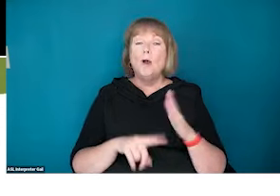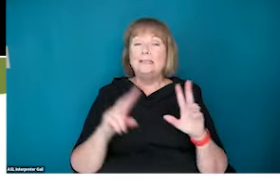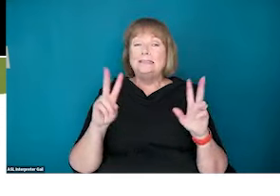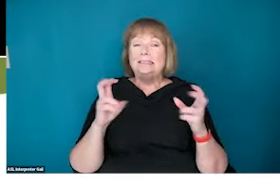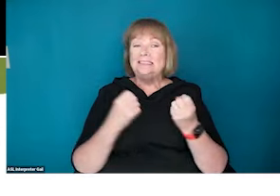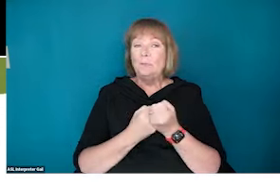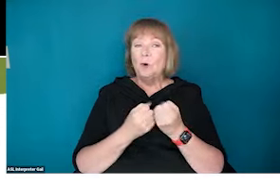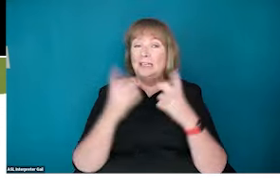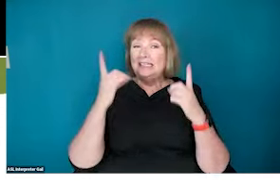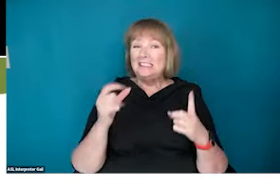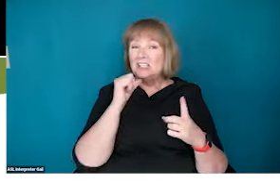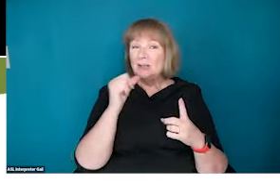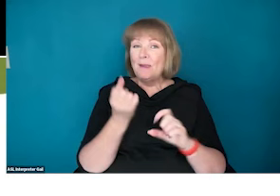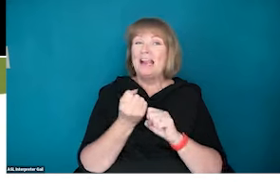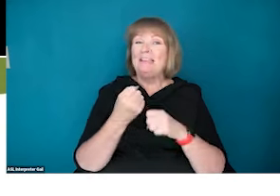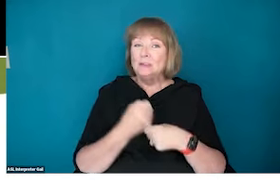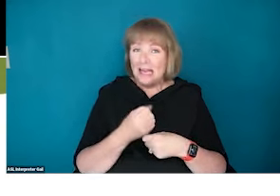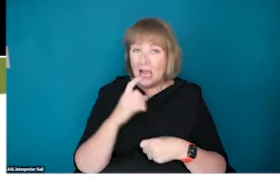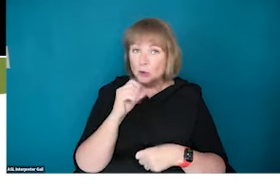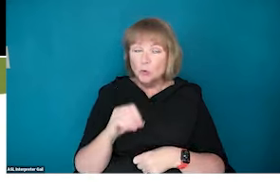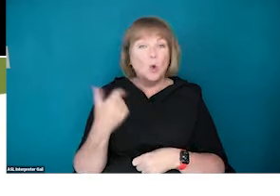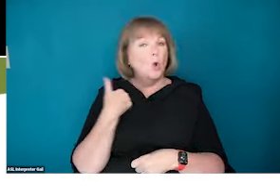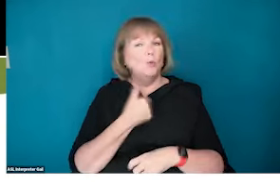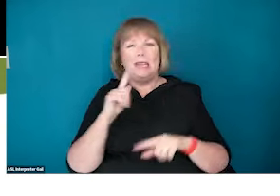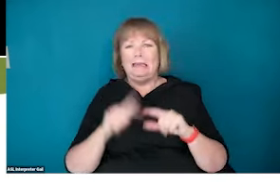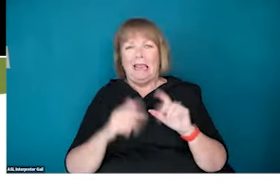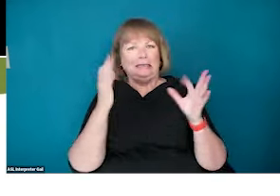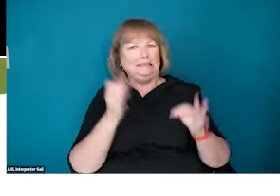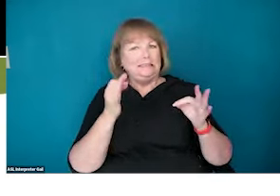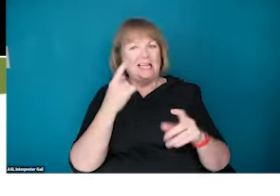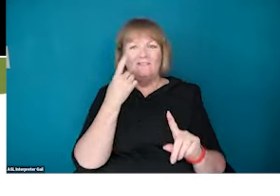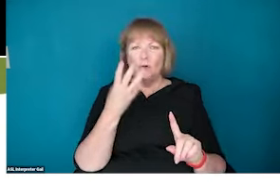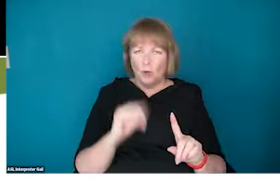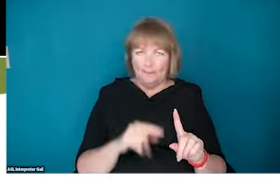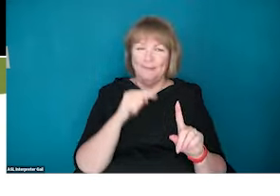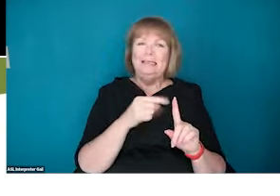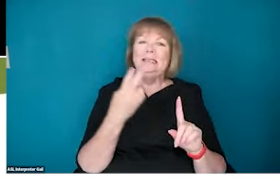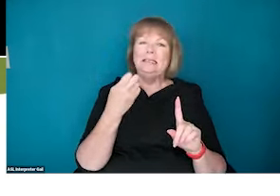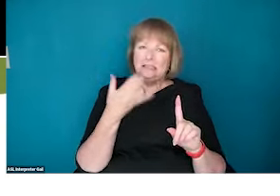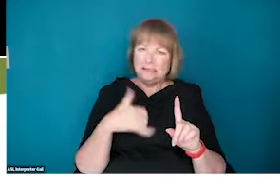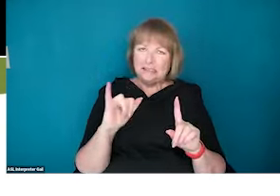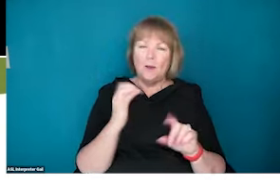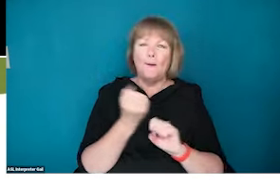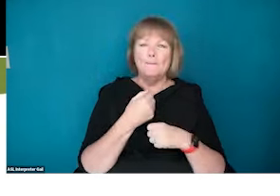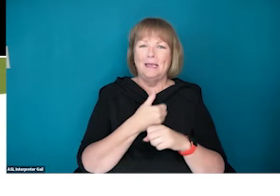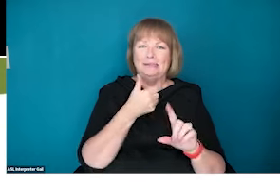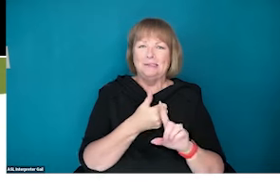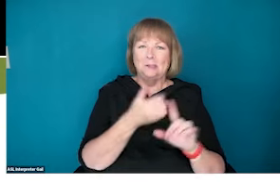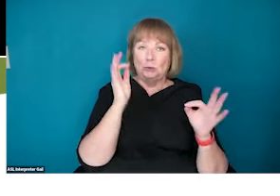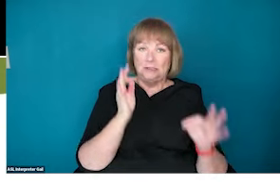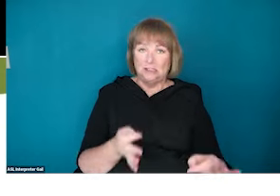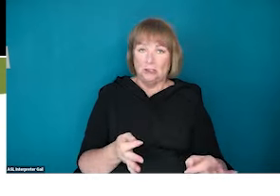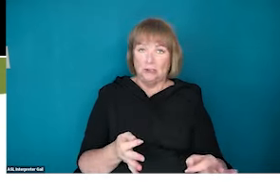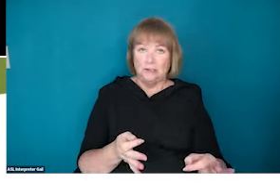sus decisiones, cuáles son las consecuencias de la toma de esas decisiones. Y si él decide, uno de los ejemplos, una de las